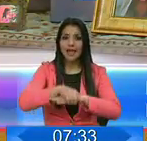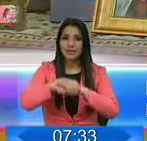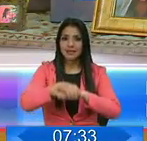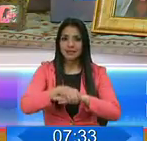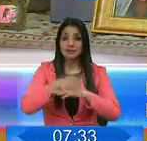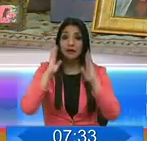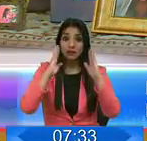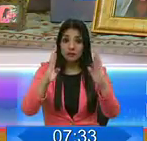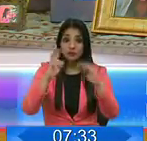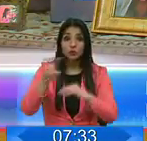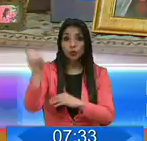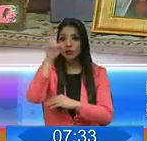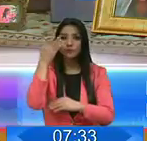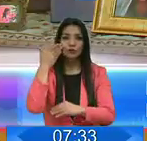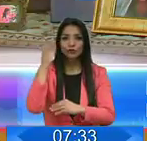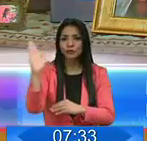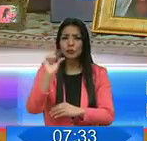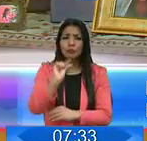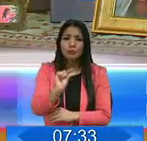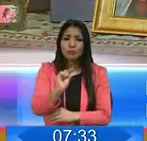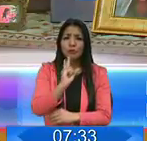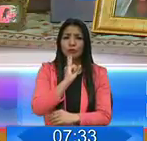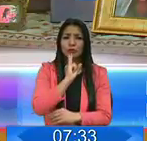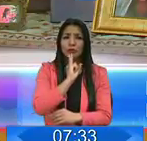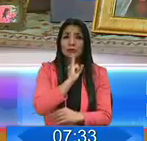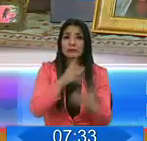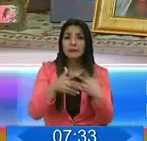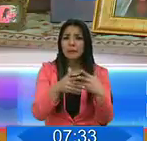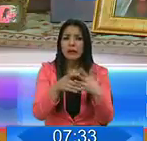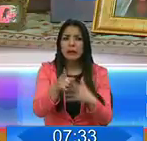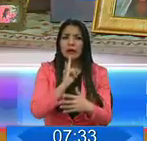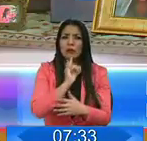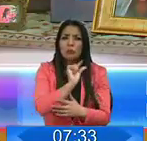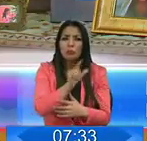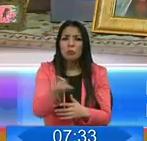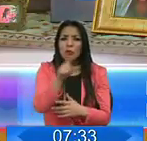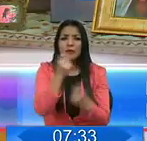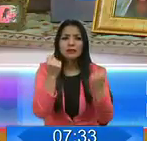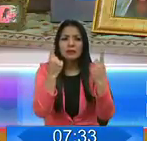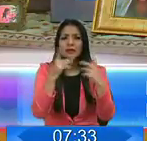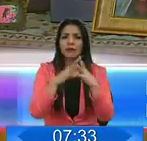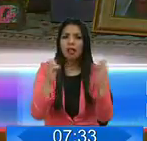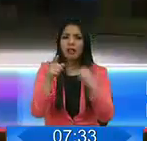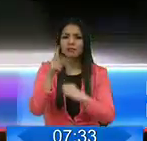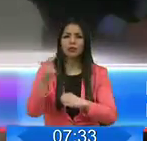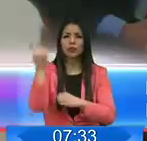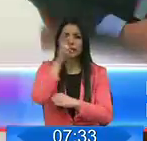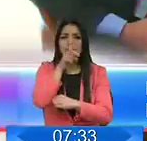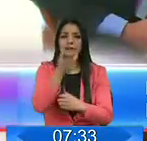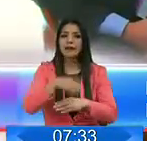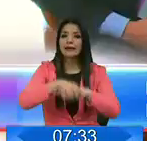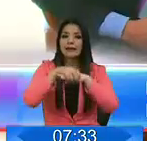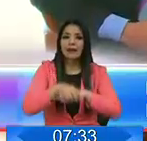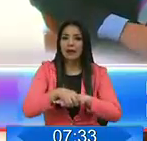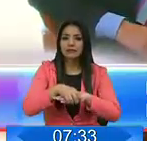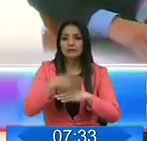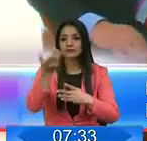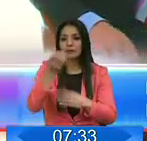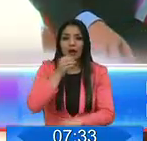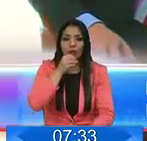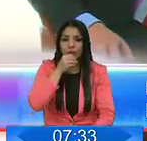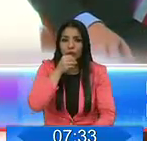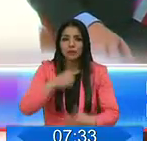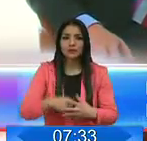turismo habla un poquito de inglés para entenderle qué necesita el turismo. ¿Qué necesita el turista? Bernis parece haber conversado con los